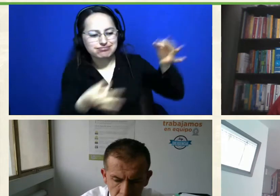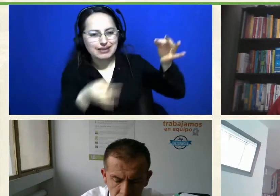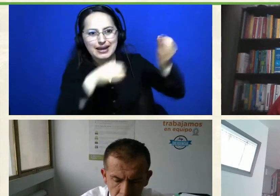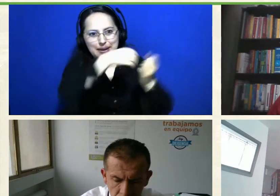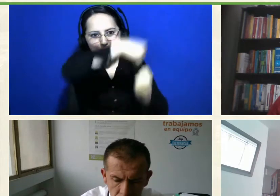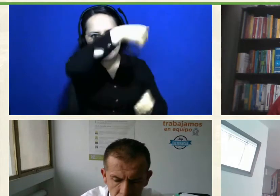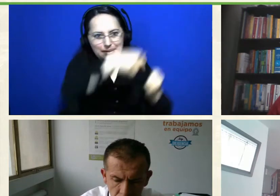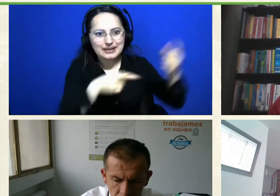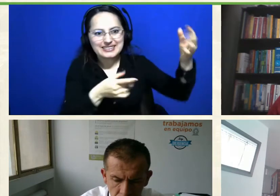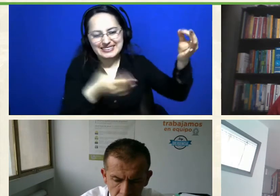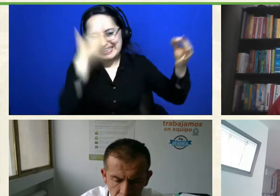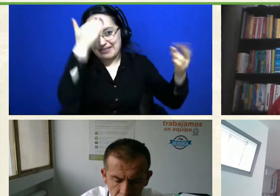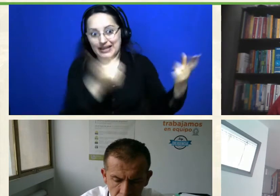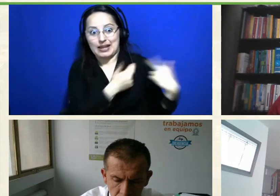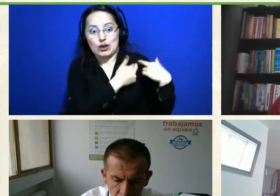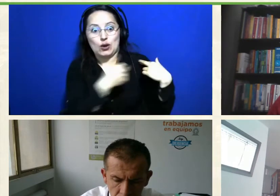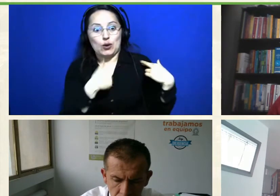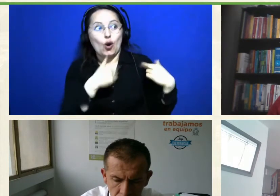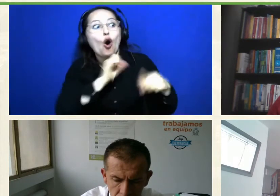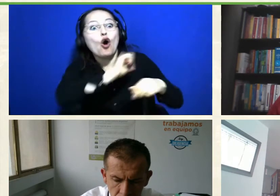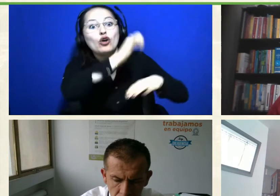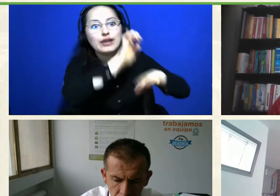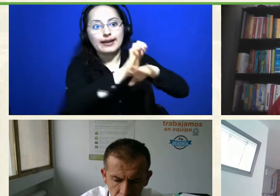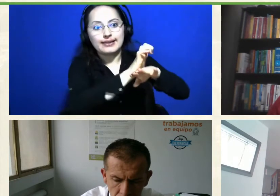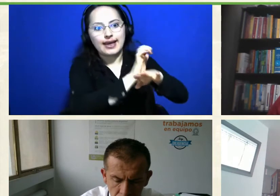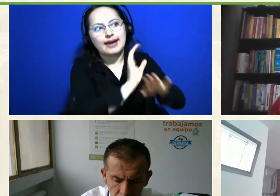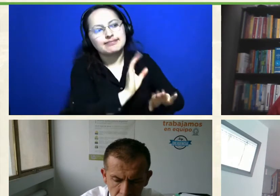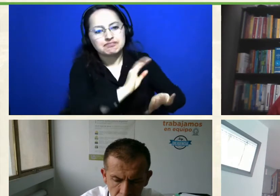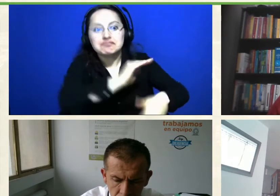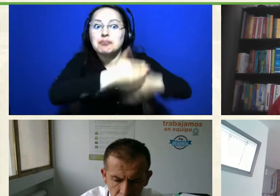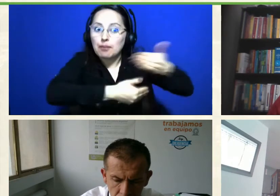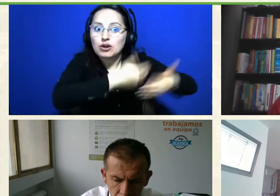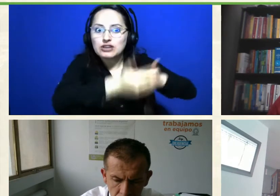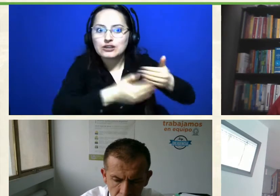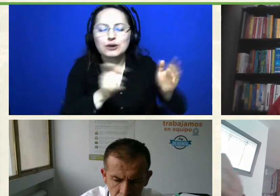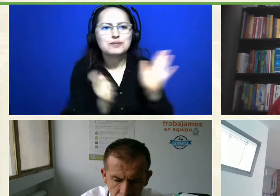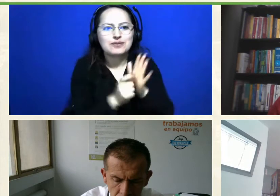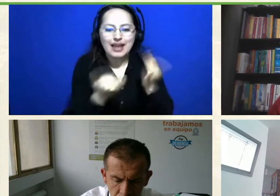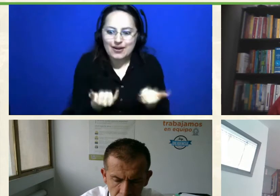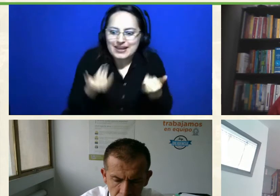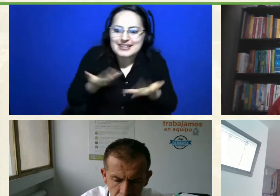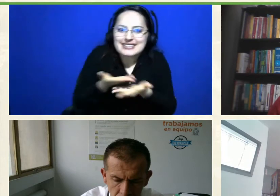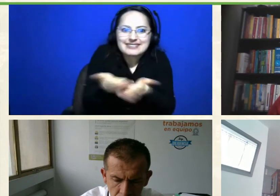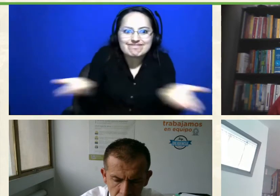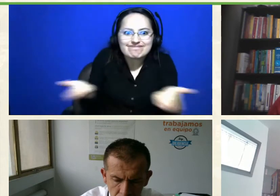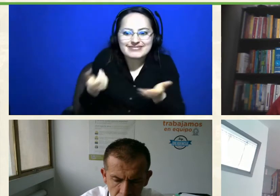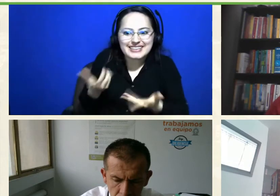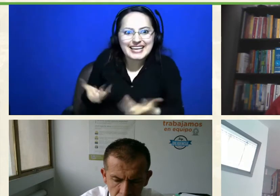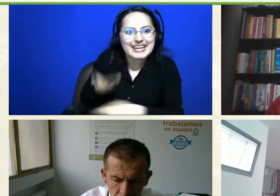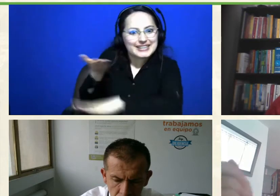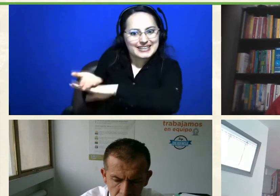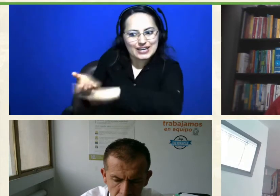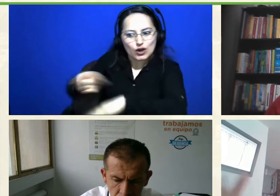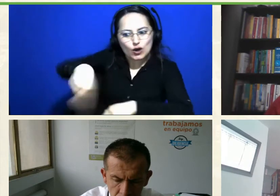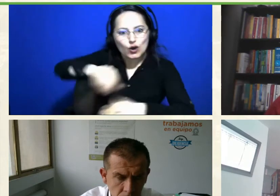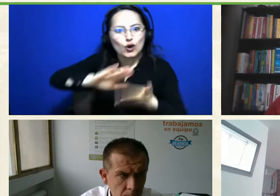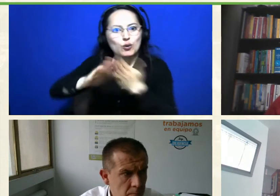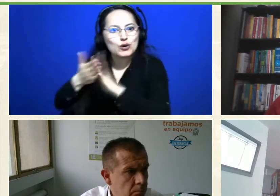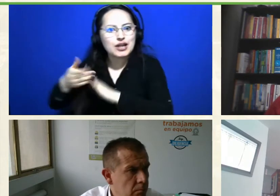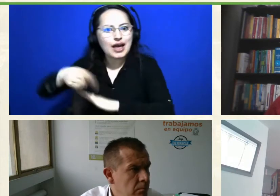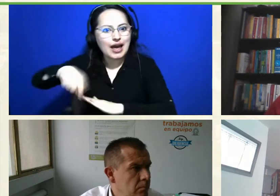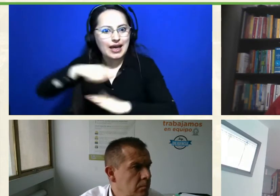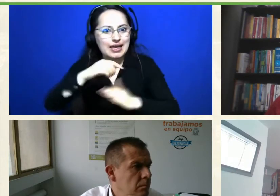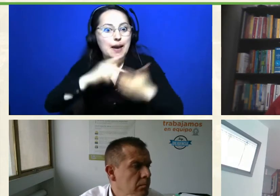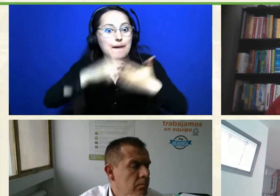nuestra gobernabilidad con otras entidades, pero finalmente, ¿qué es lo que le queremos ofrecer a la comunidad? Un proyecto que sea viable. Si no es viable, se lo vamos a